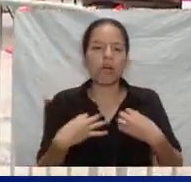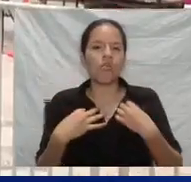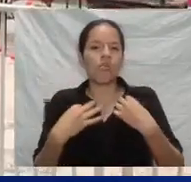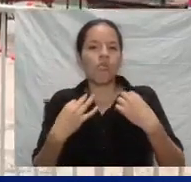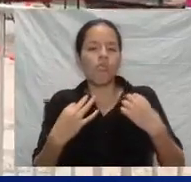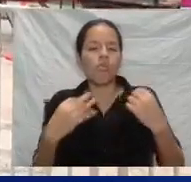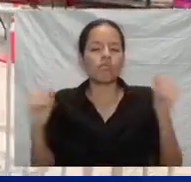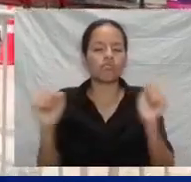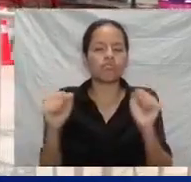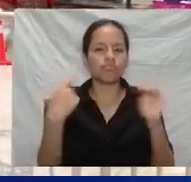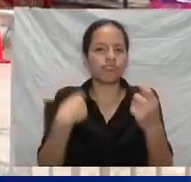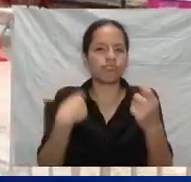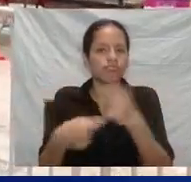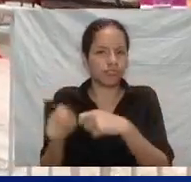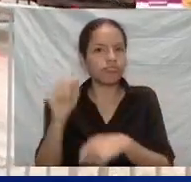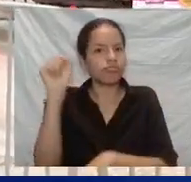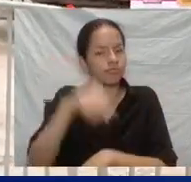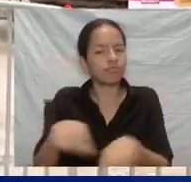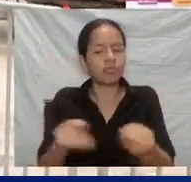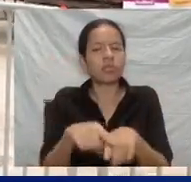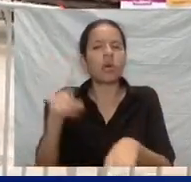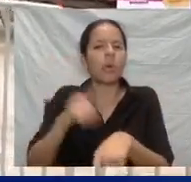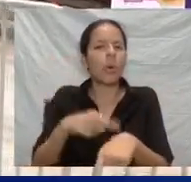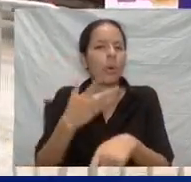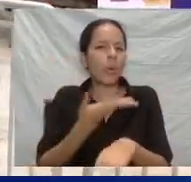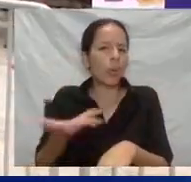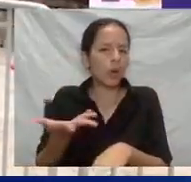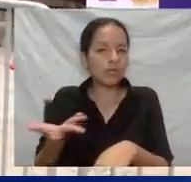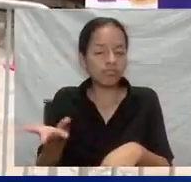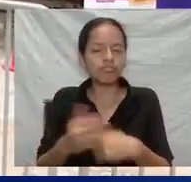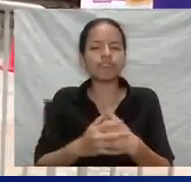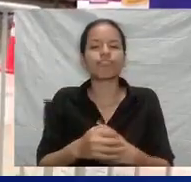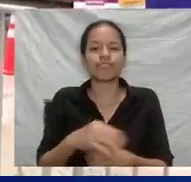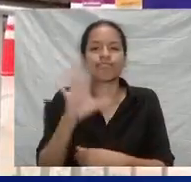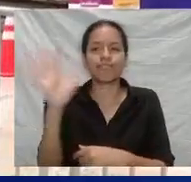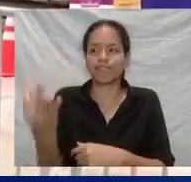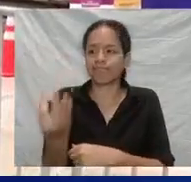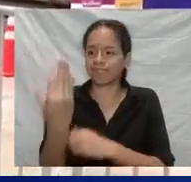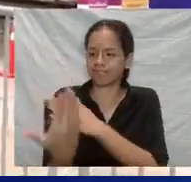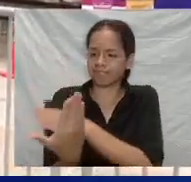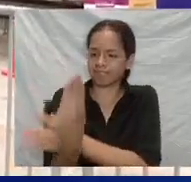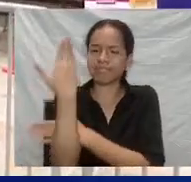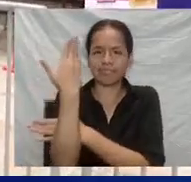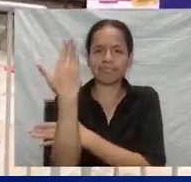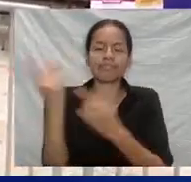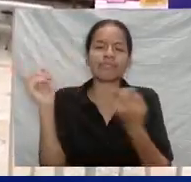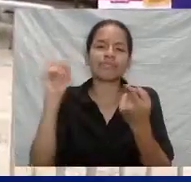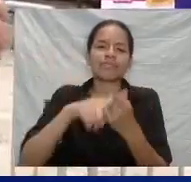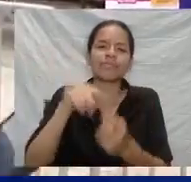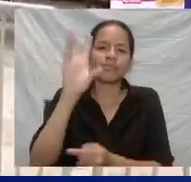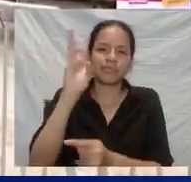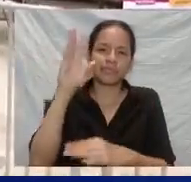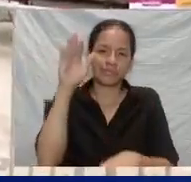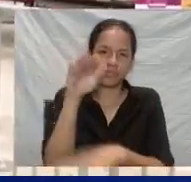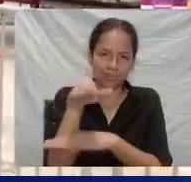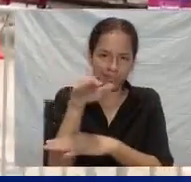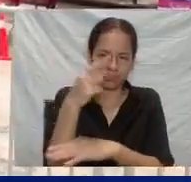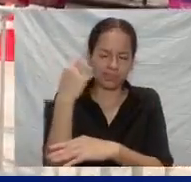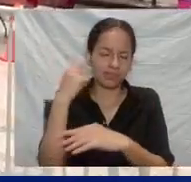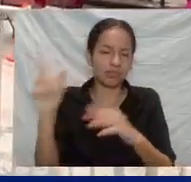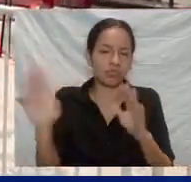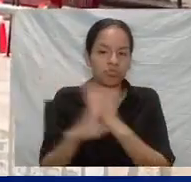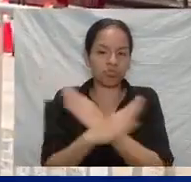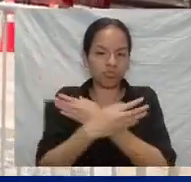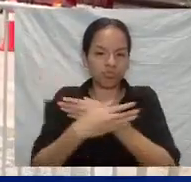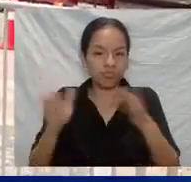y respecto a los horarios están atendiendo aquí desde las 9 de la mañana hasta las 6 de la tarde así que vengan corriendo